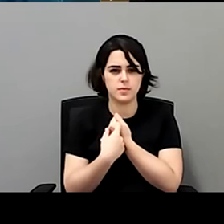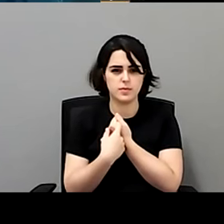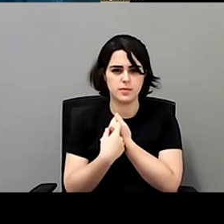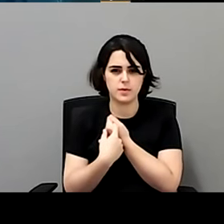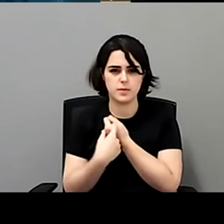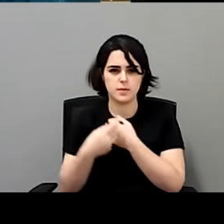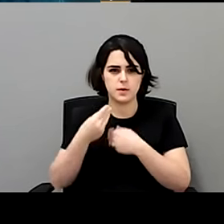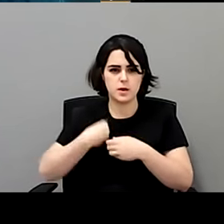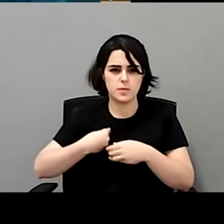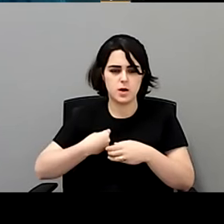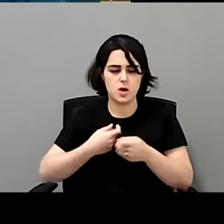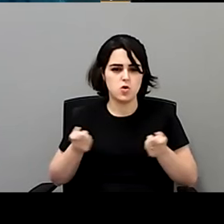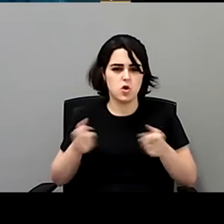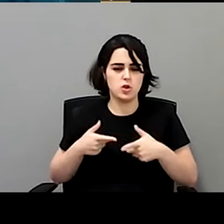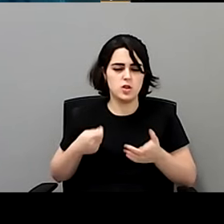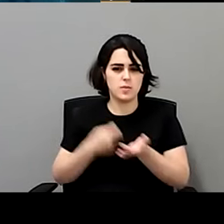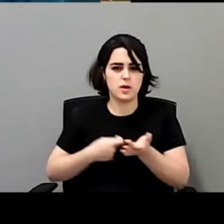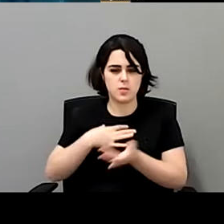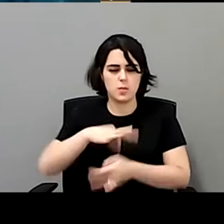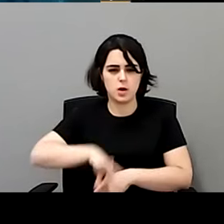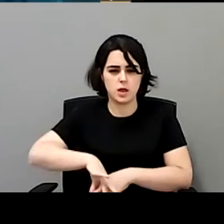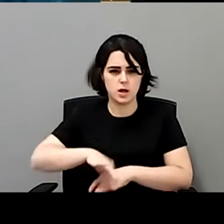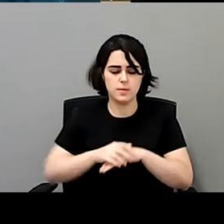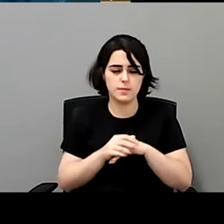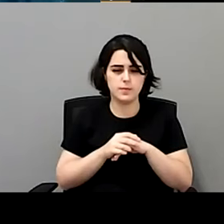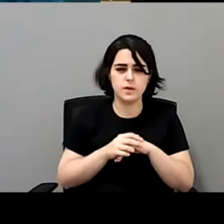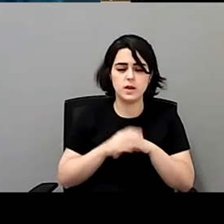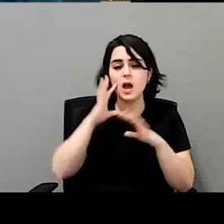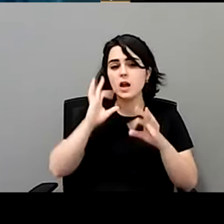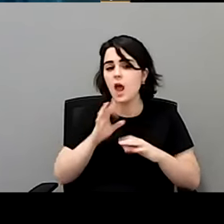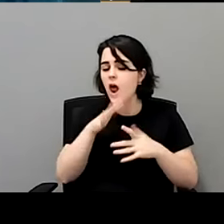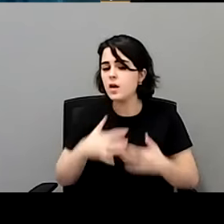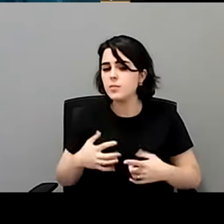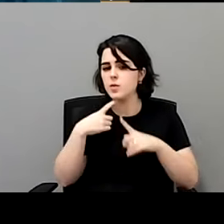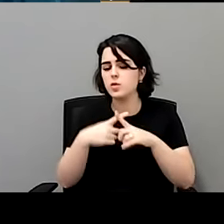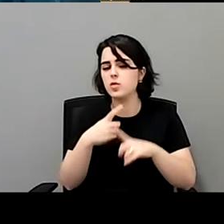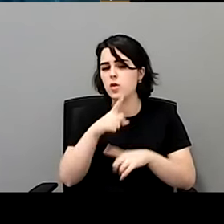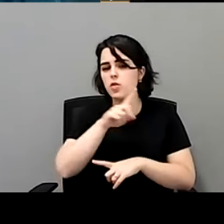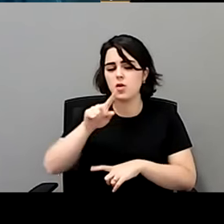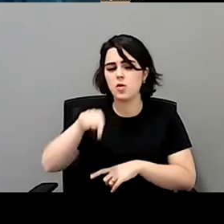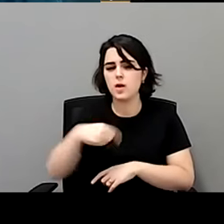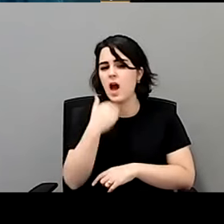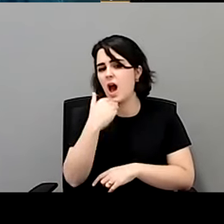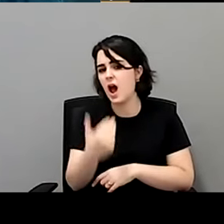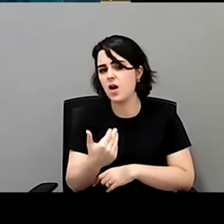Social. Pero tengo una asunto, creo que está a 11 y pico euros la